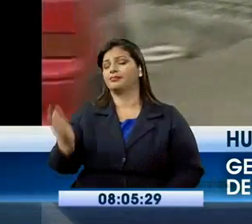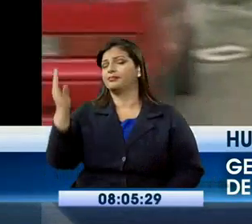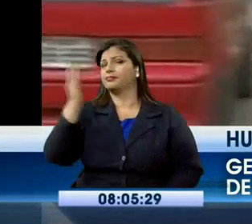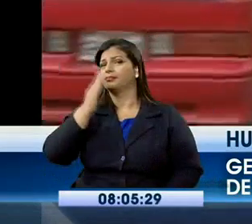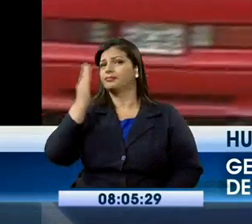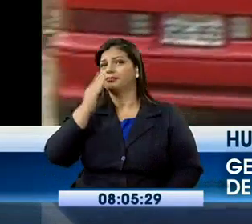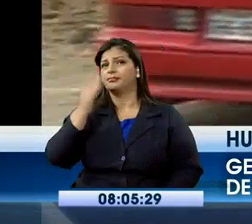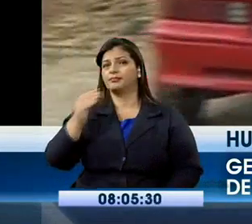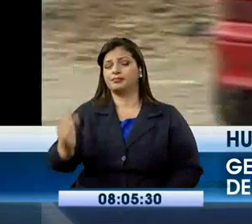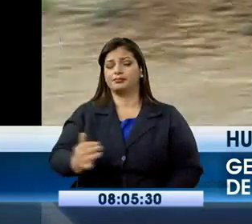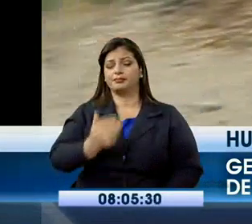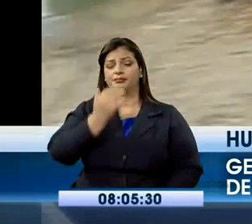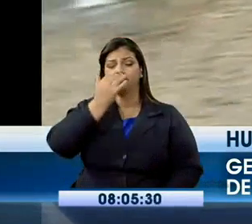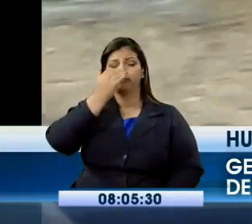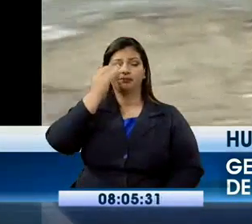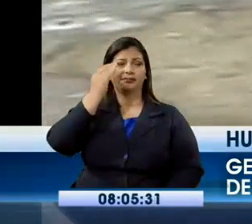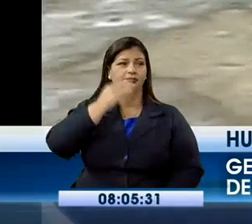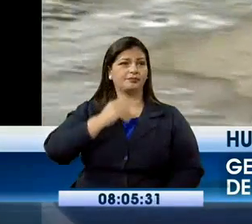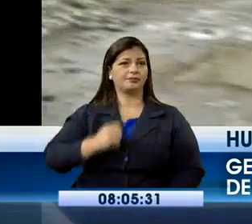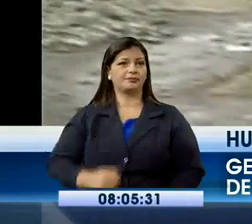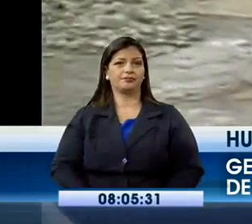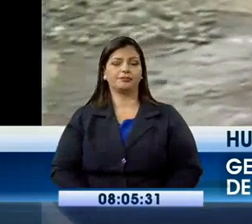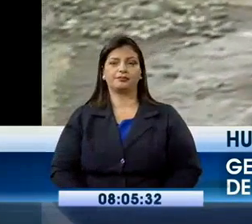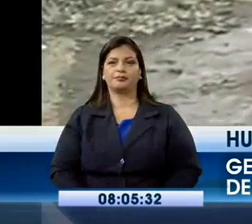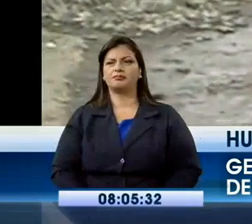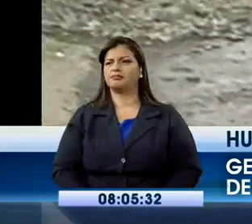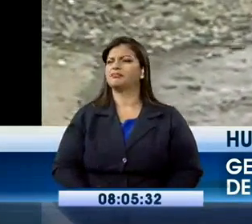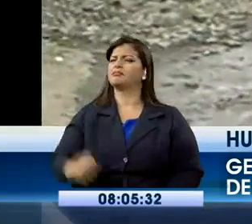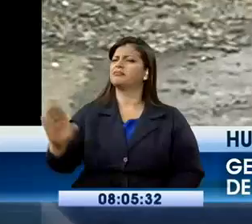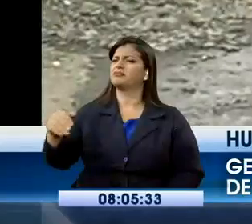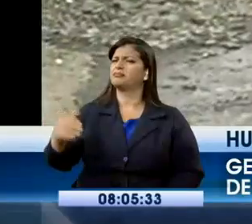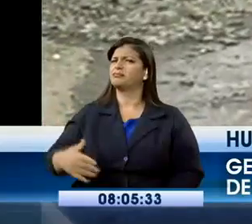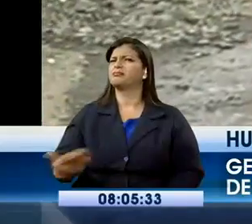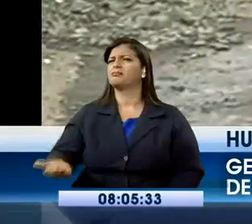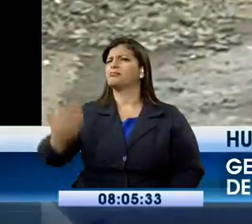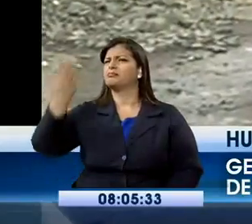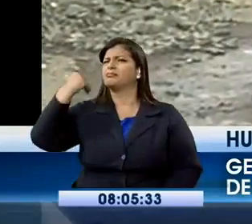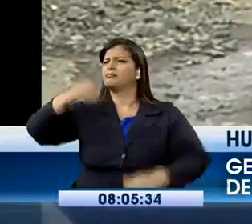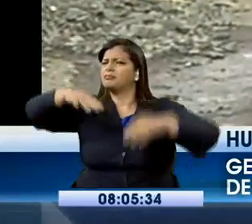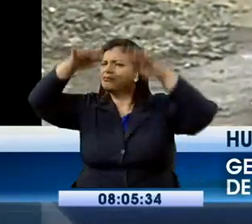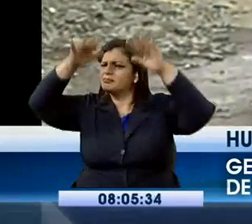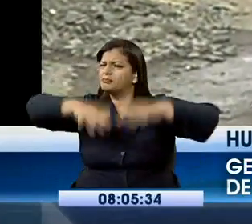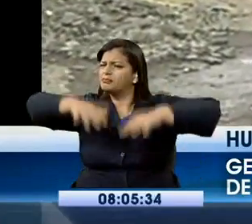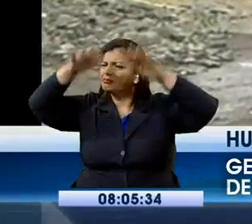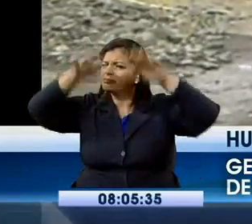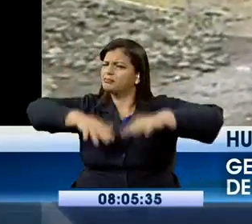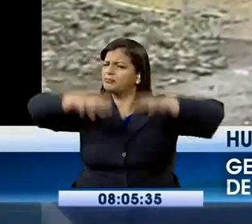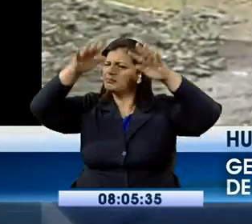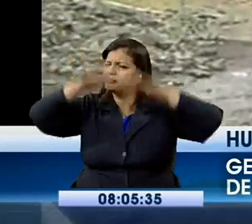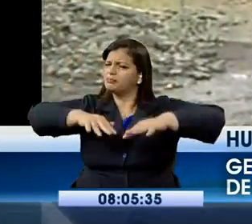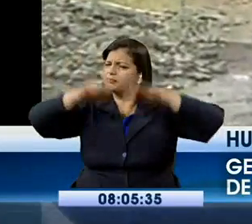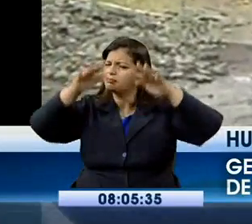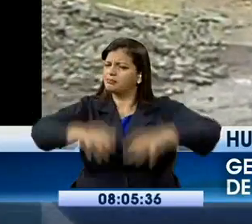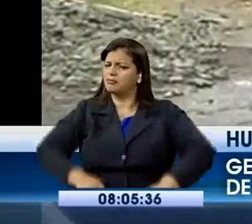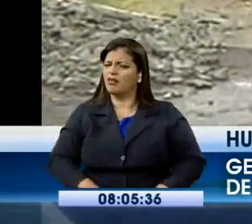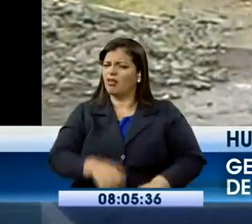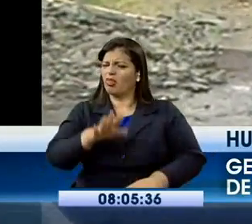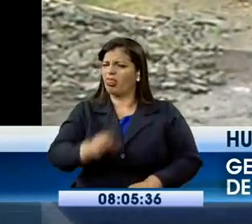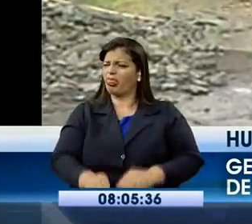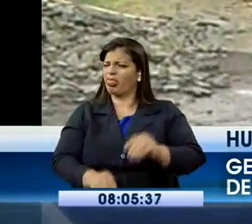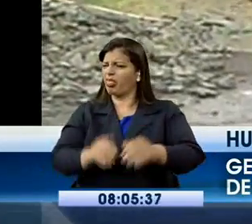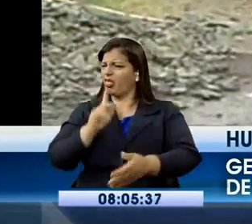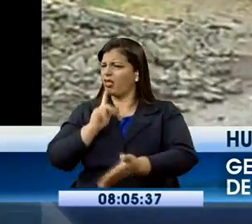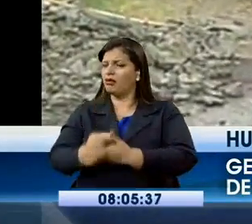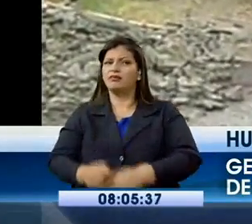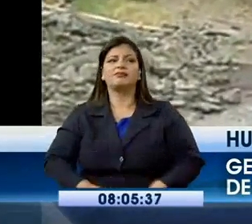que todo esto se hace lodo, más la zanja, más el agua, emposada. Sí, esto incluso yo vivo